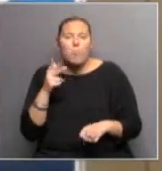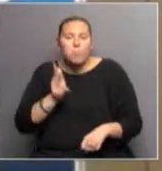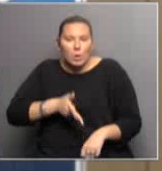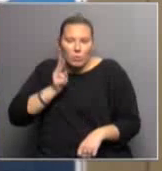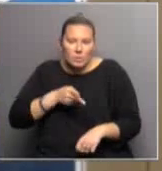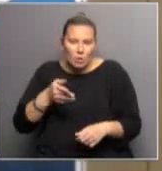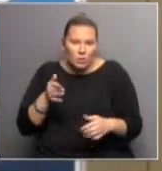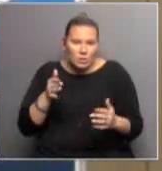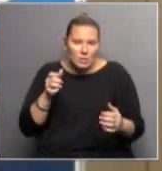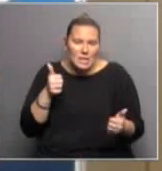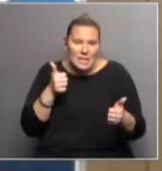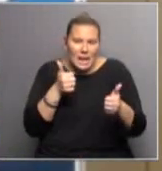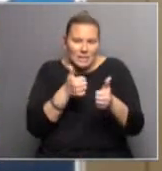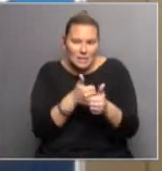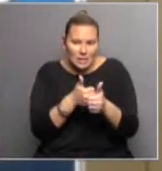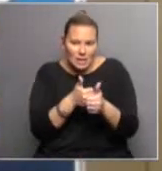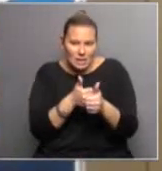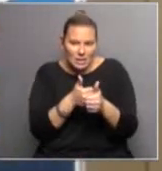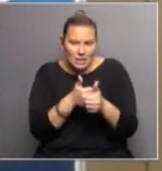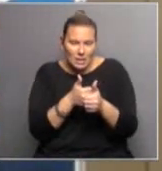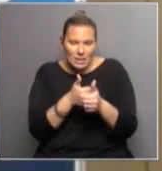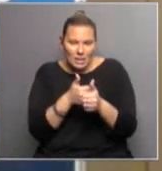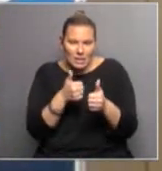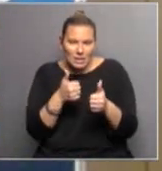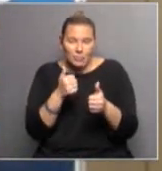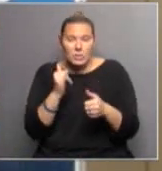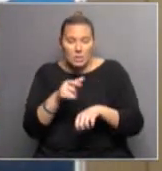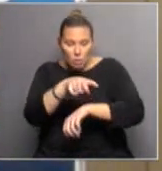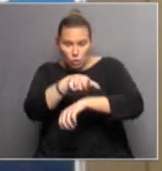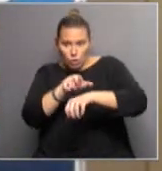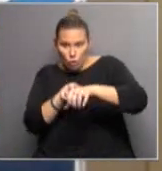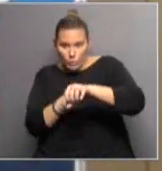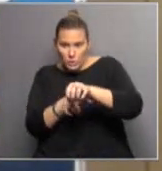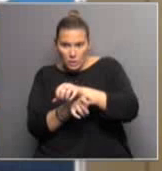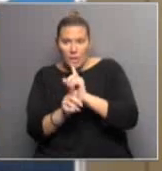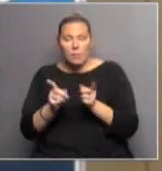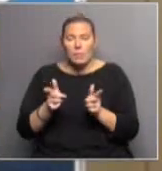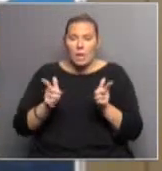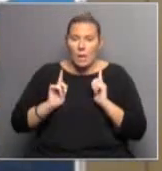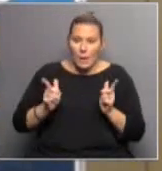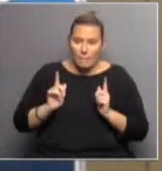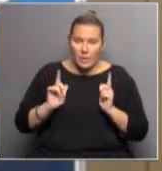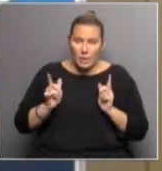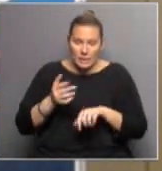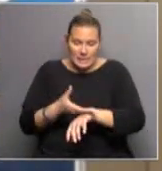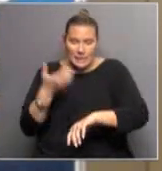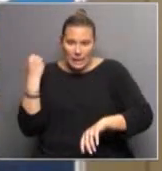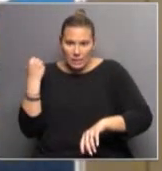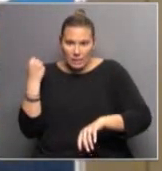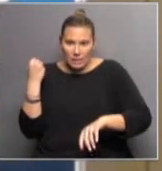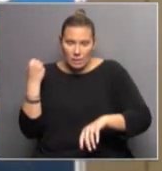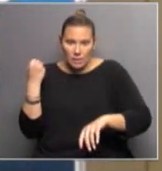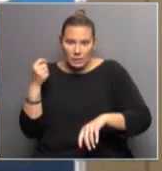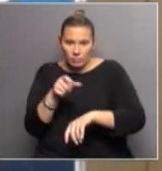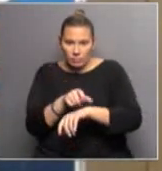de acercamiento a sus parejas o exparejas. Si tienen tobillera, tienen que esperar a que termine la medida de